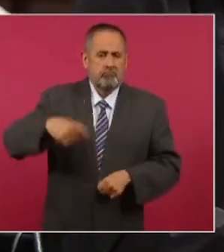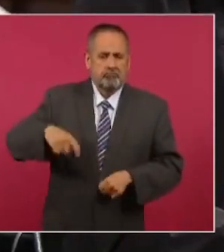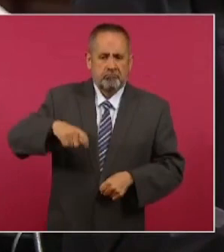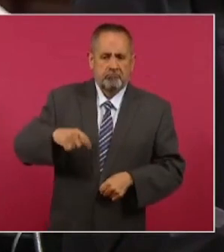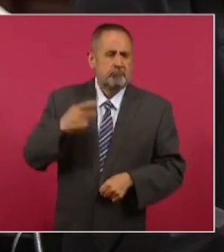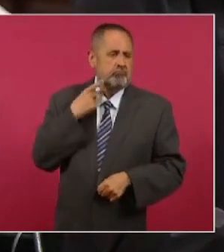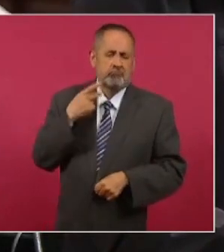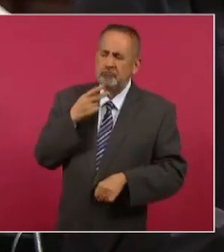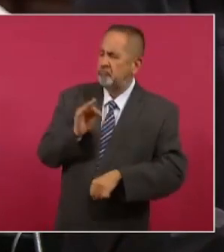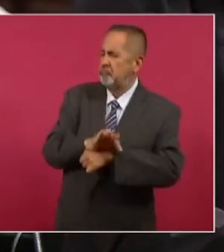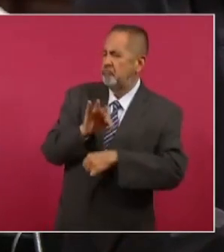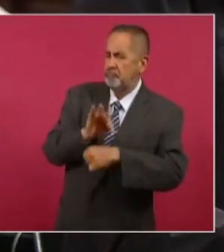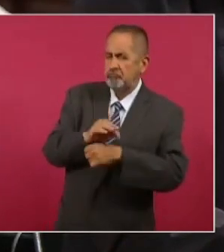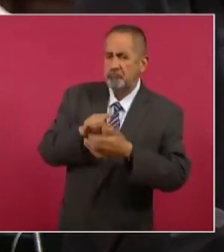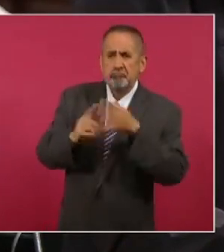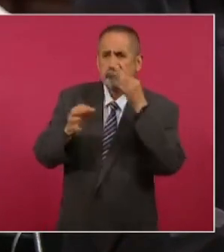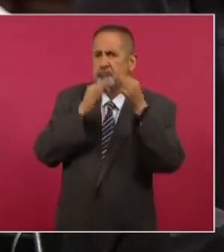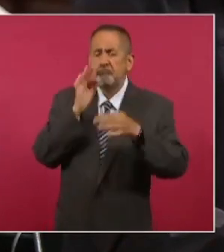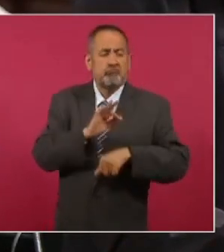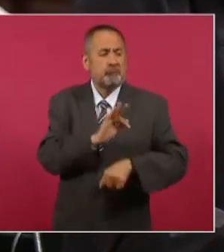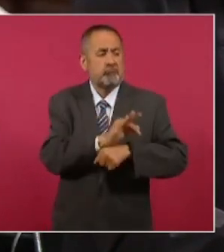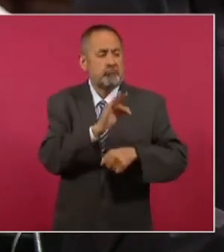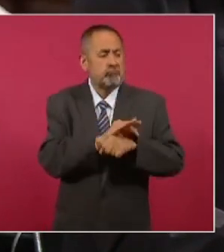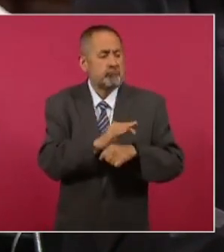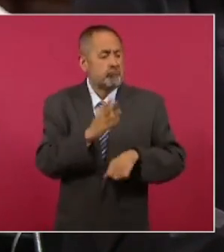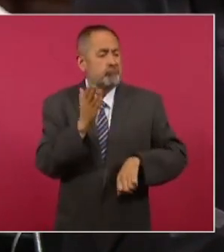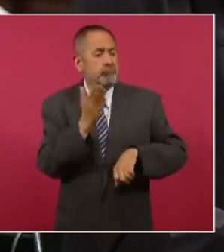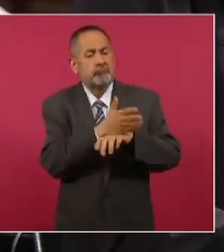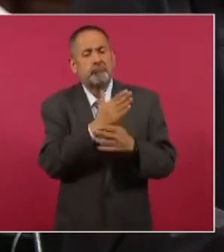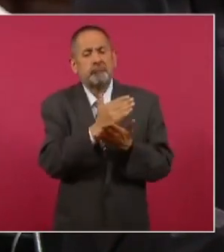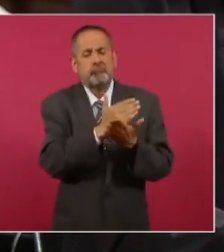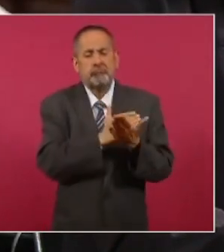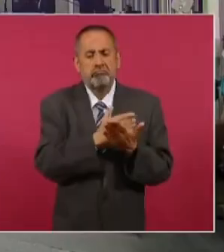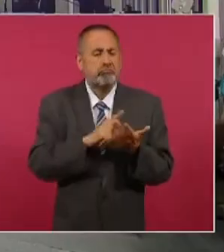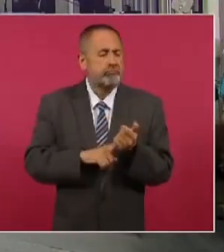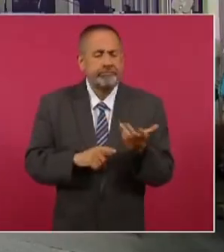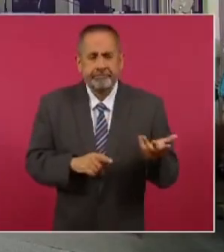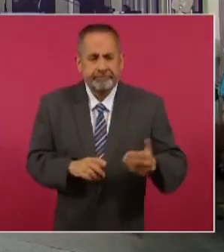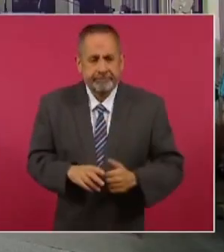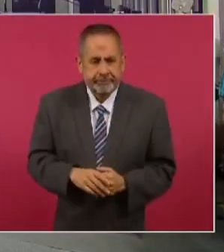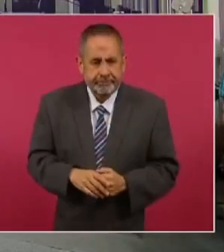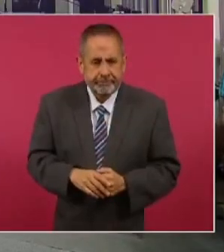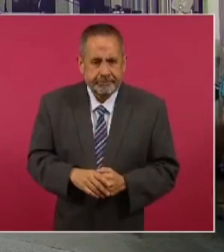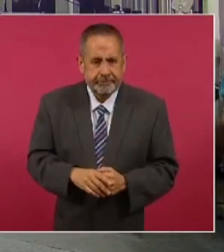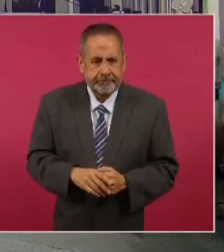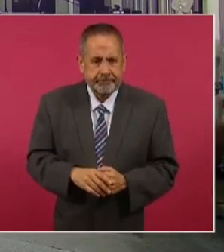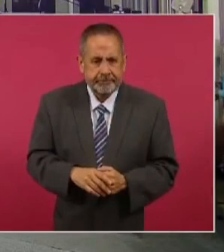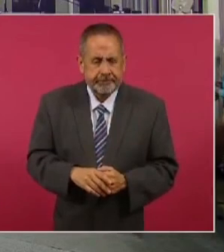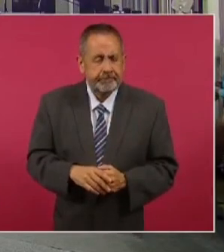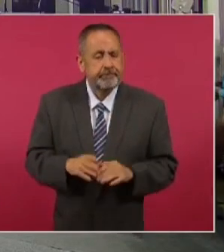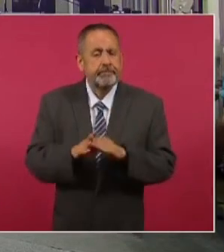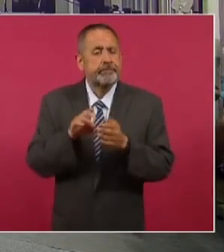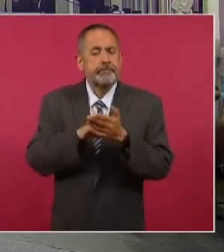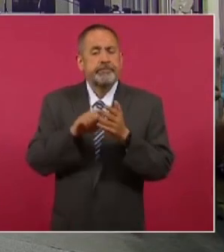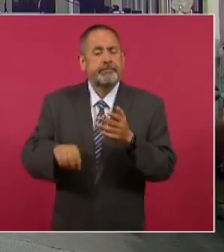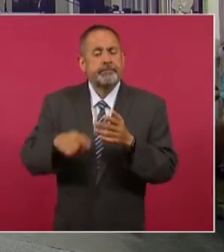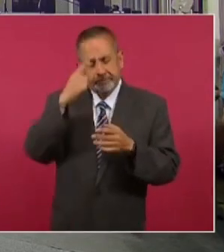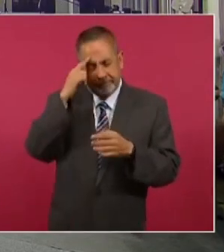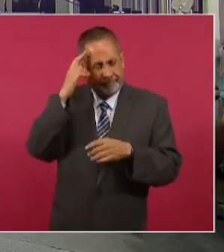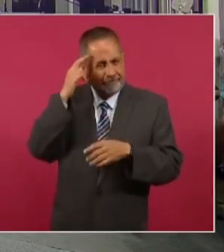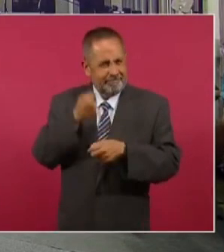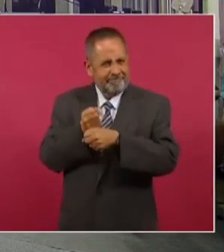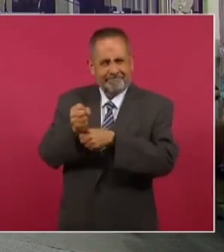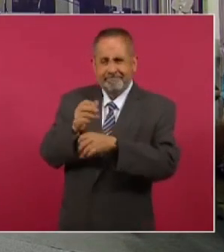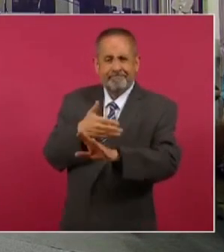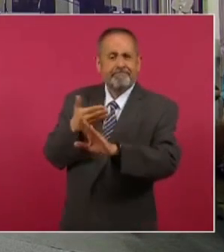económico e incluso mediático para reducirlos a cifras y estadísticas está por ejemplo la agresión la